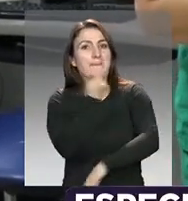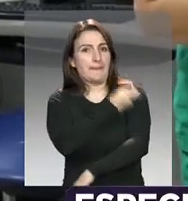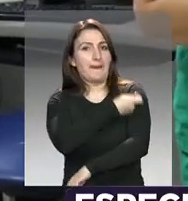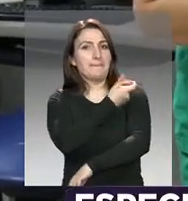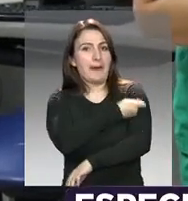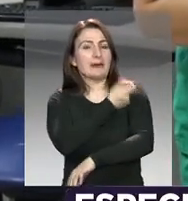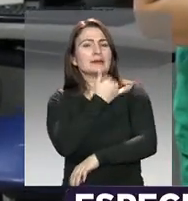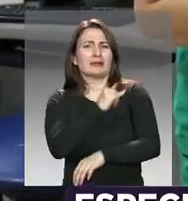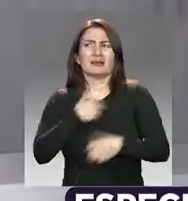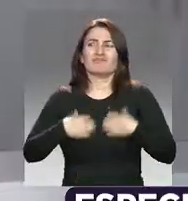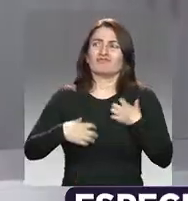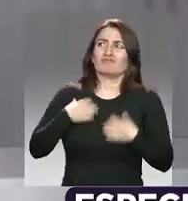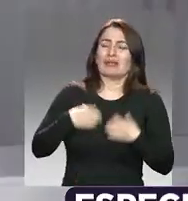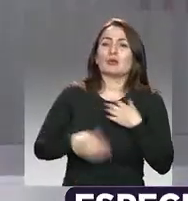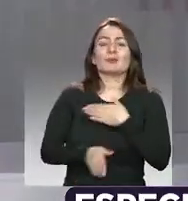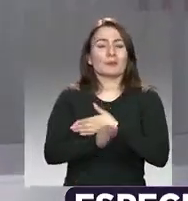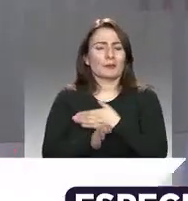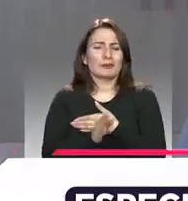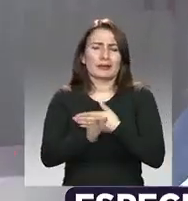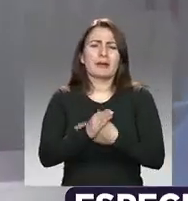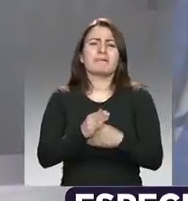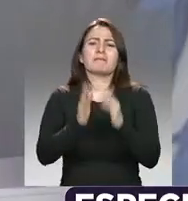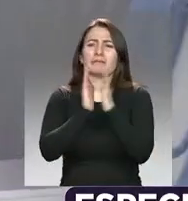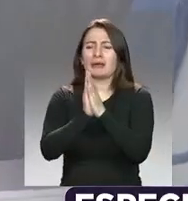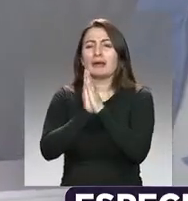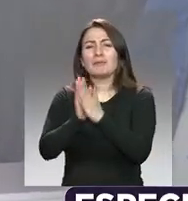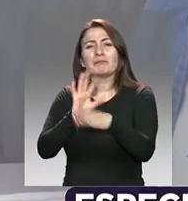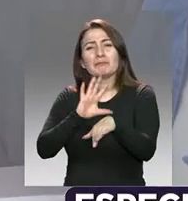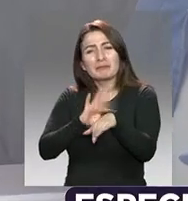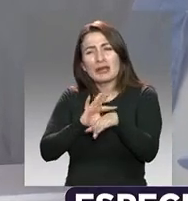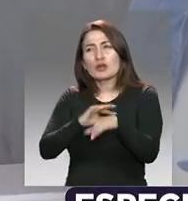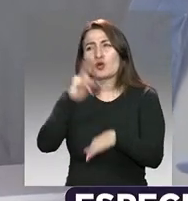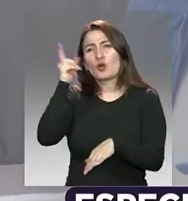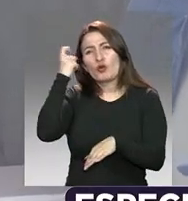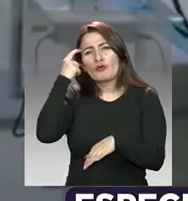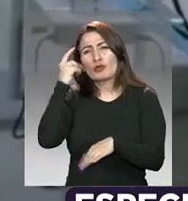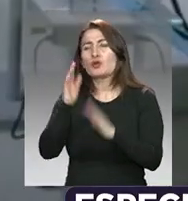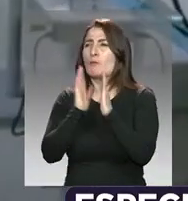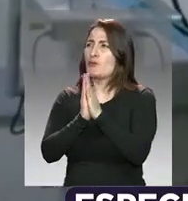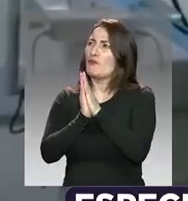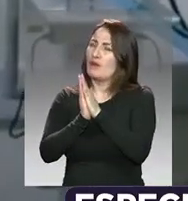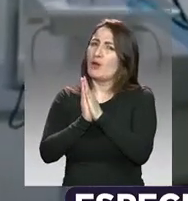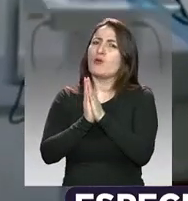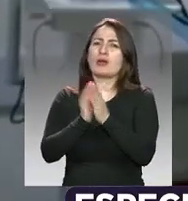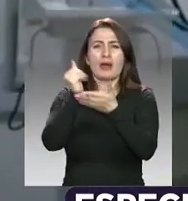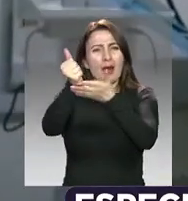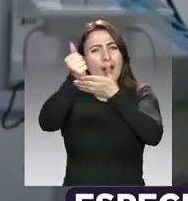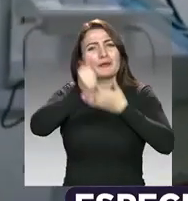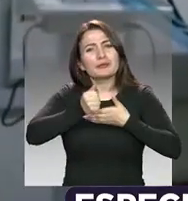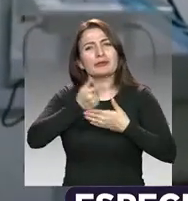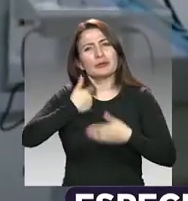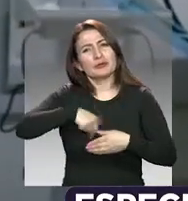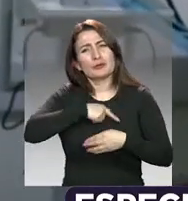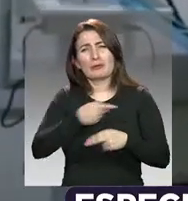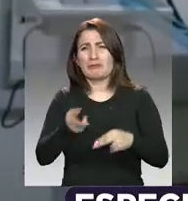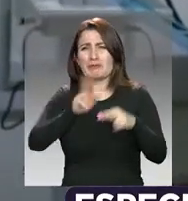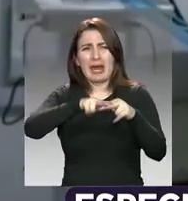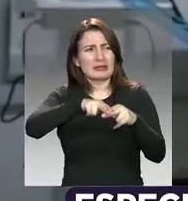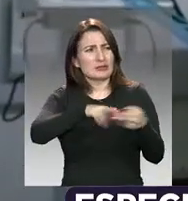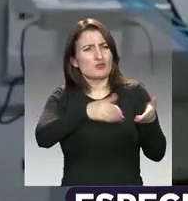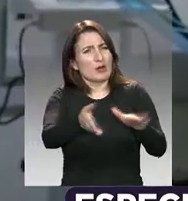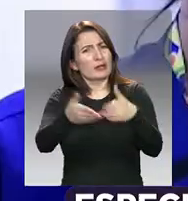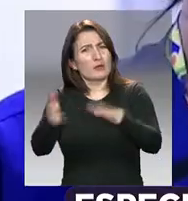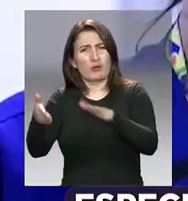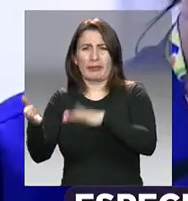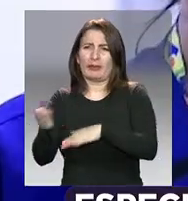el miedo sigue y los médicos siguen pidiendo a los gobiernos tomar medidas a tiempo para evitar más muertes, como